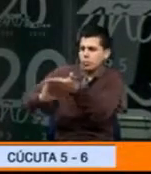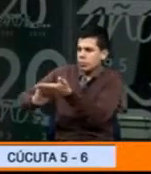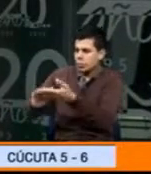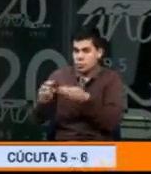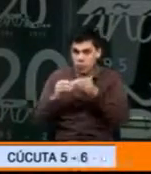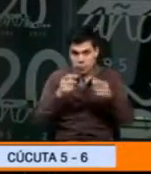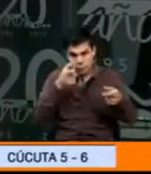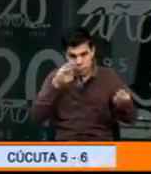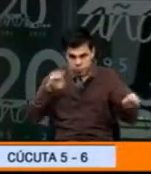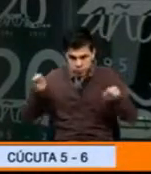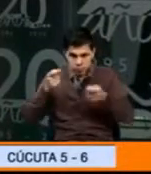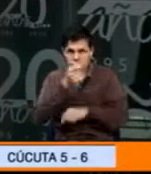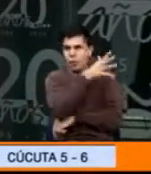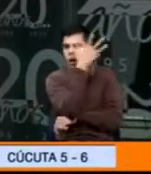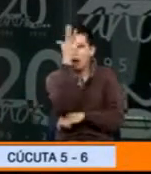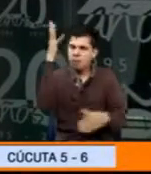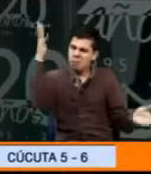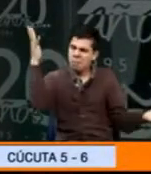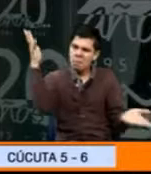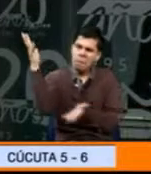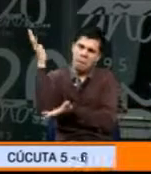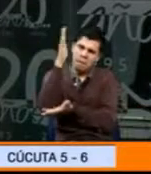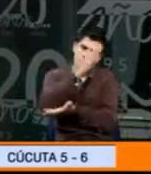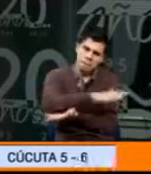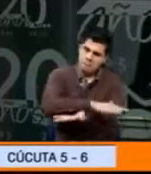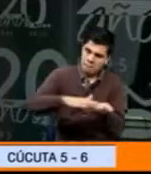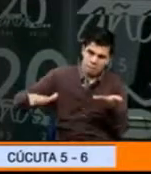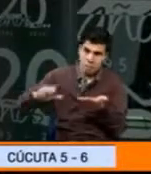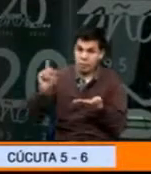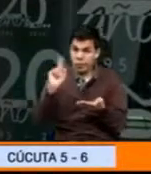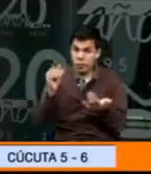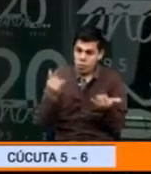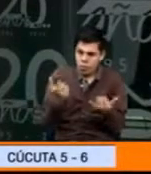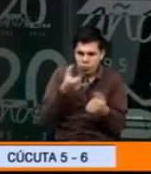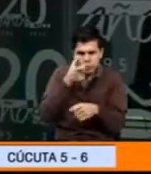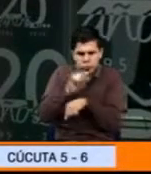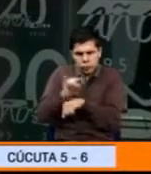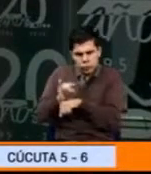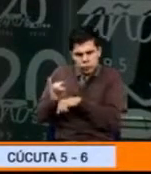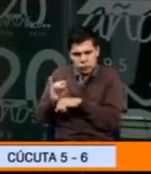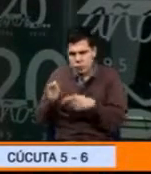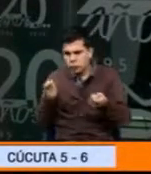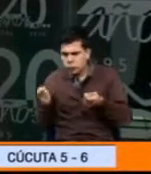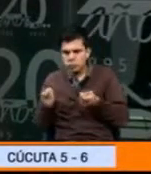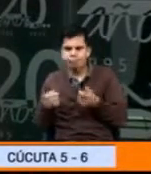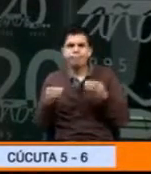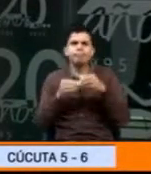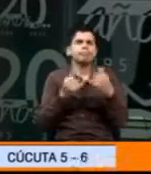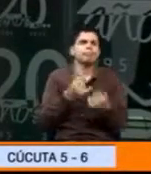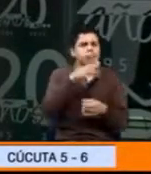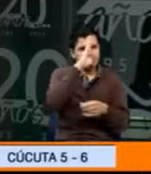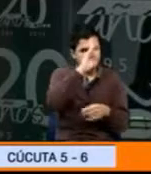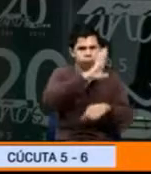control de la tala de árboles también ha sido notorio. Pero escuchamos noticias de vez en cuando que la policía detuvo un vehículo